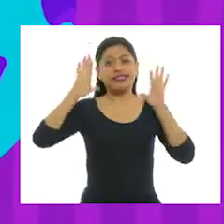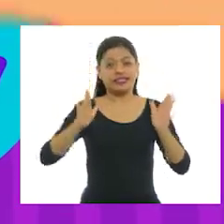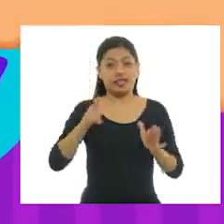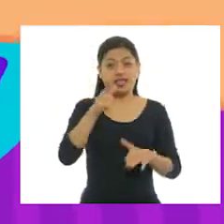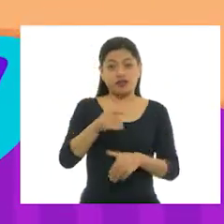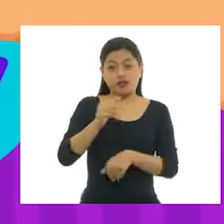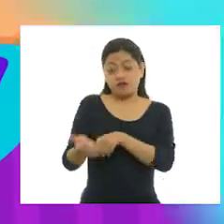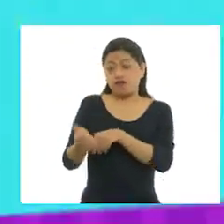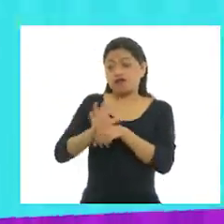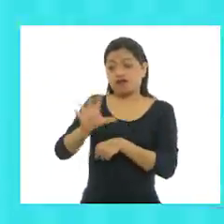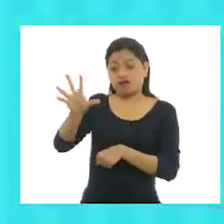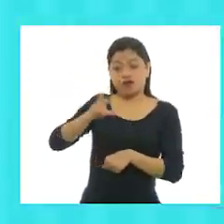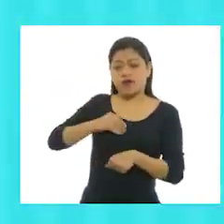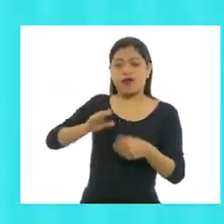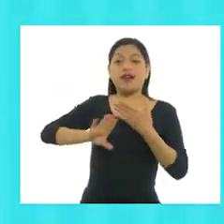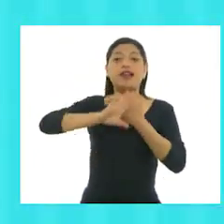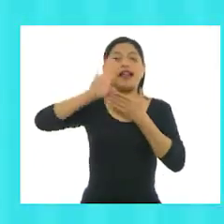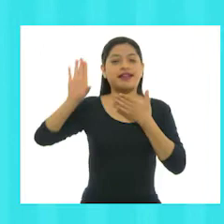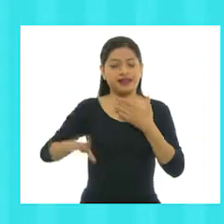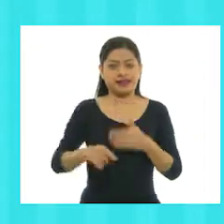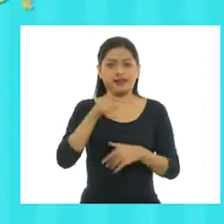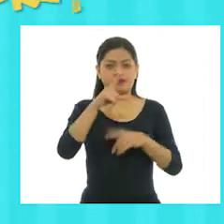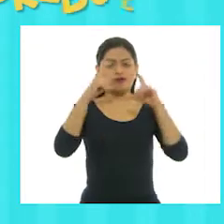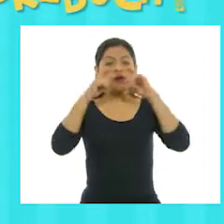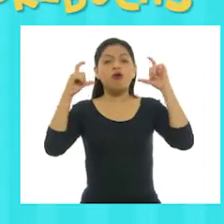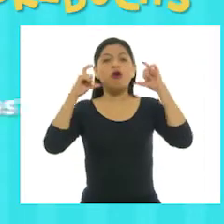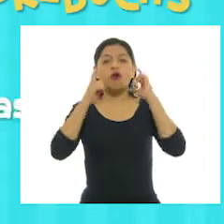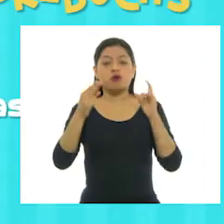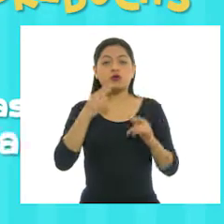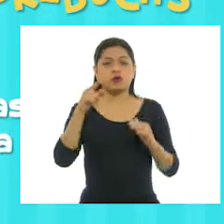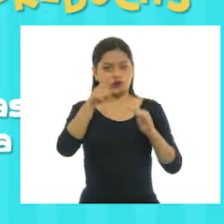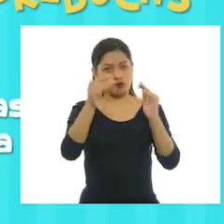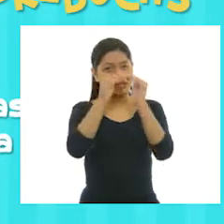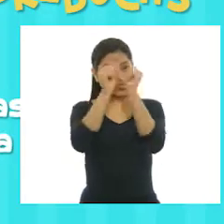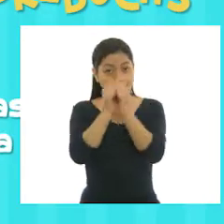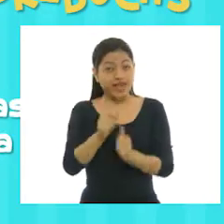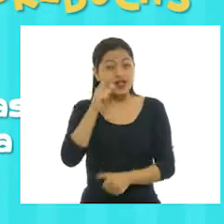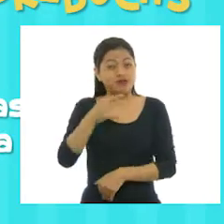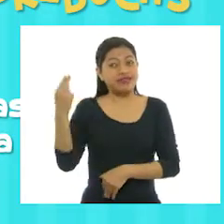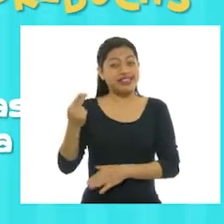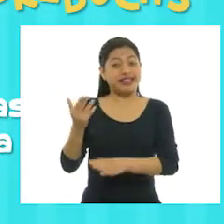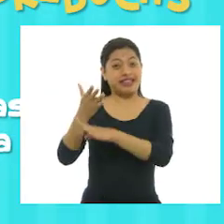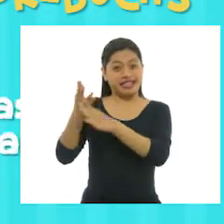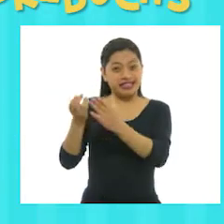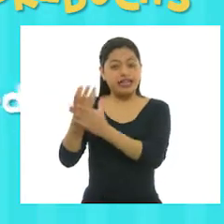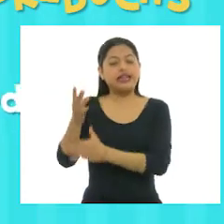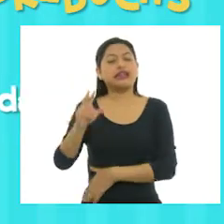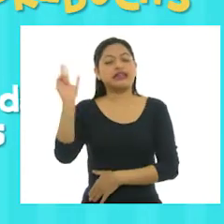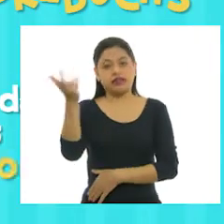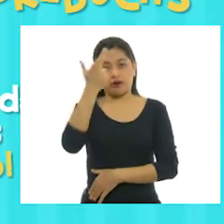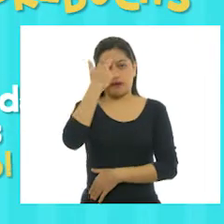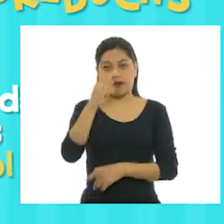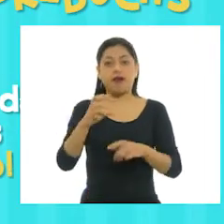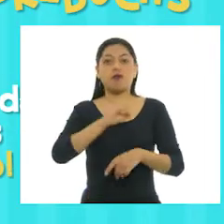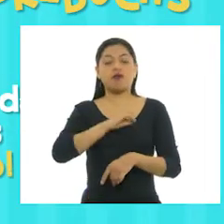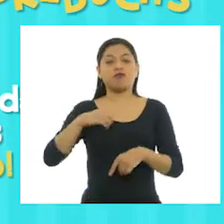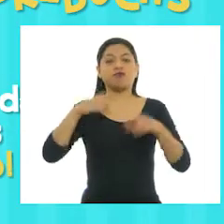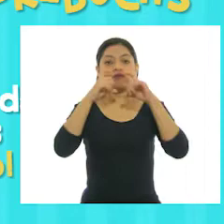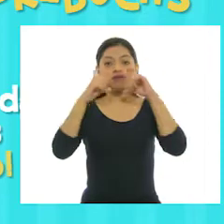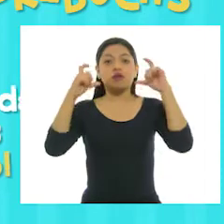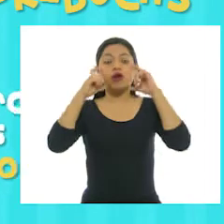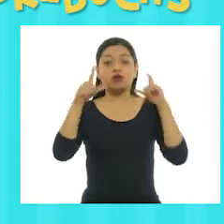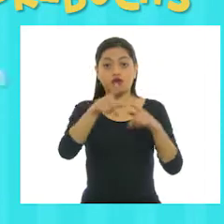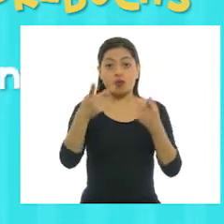contagiarnos. Utiliza cubrebocas. No salgas de casa. Si tienes que hacerlo, recuerda que es obligatorio utilizarlo. Mantén